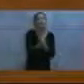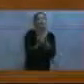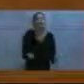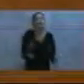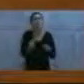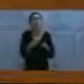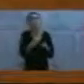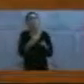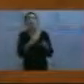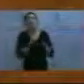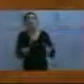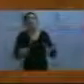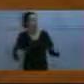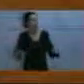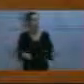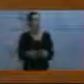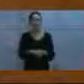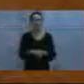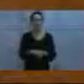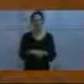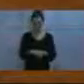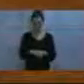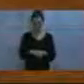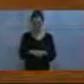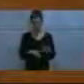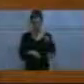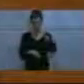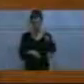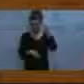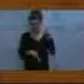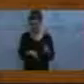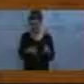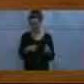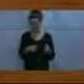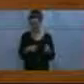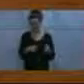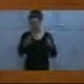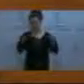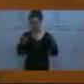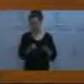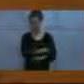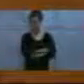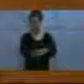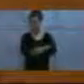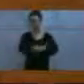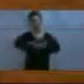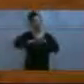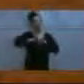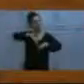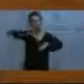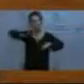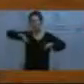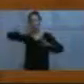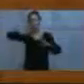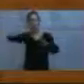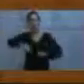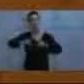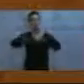políticas, pero desde luego no están en condiciones de afirmar que gobiernan para la mayoría de los